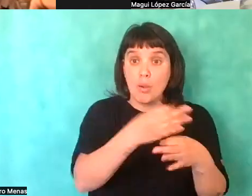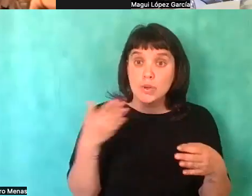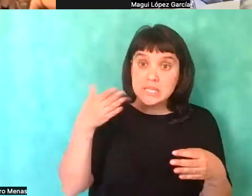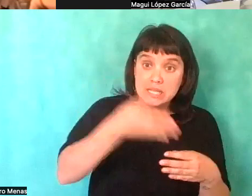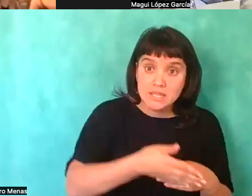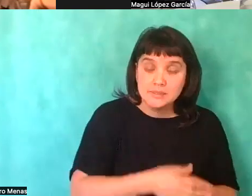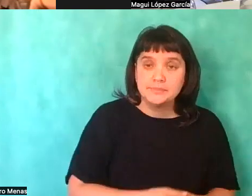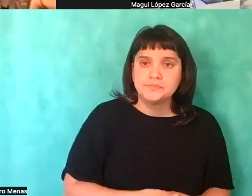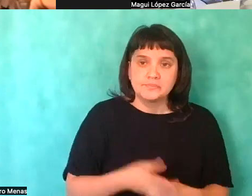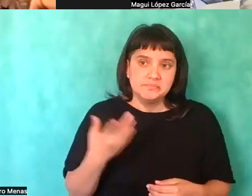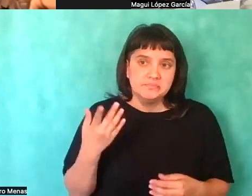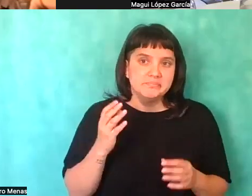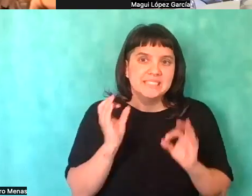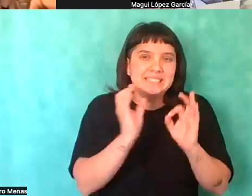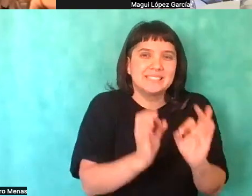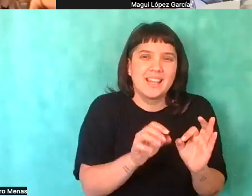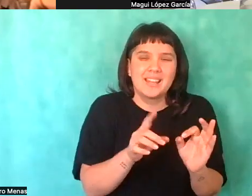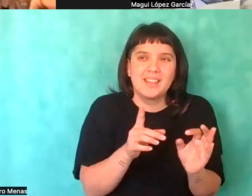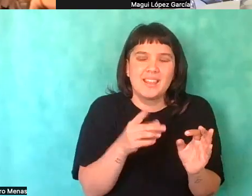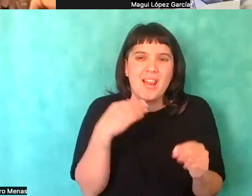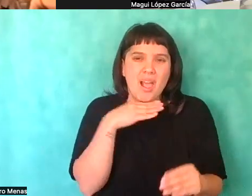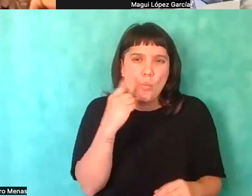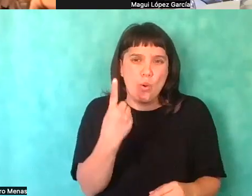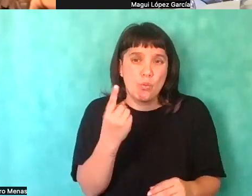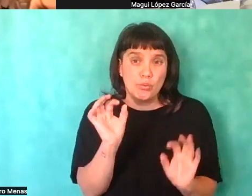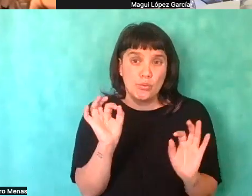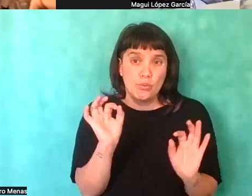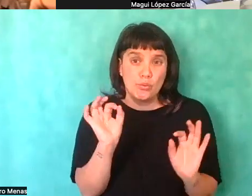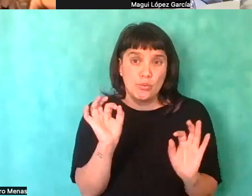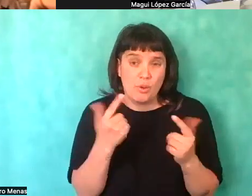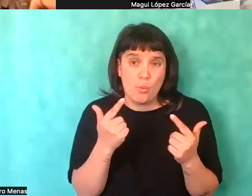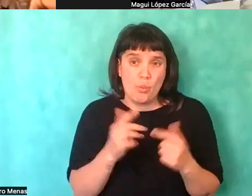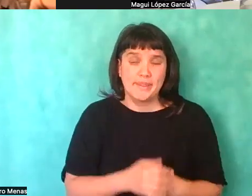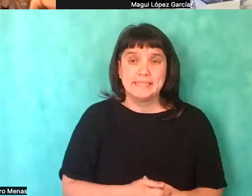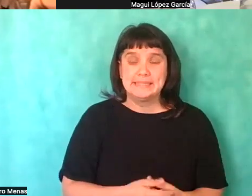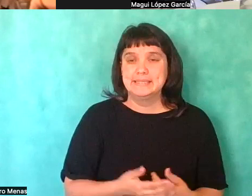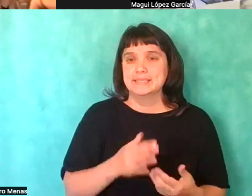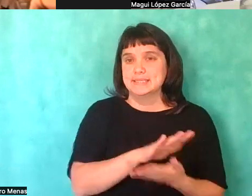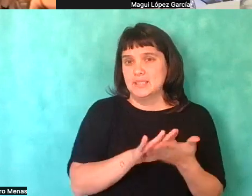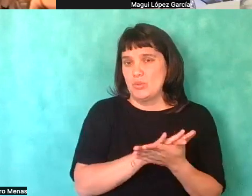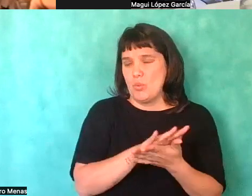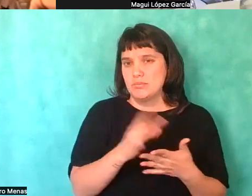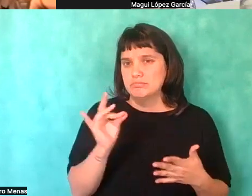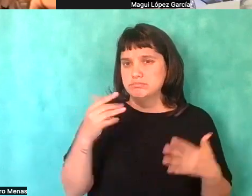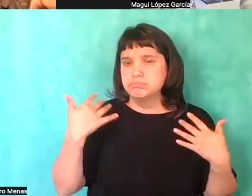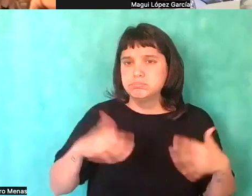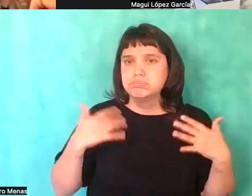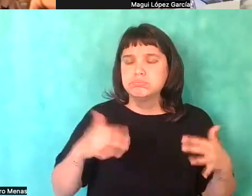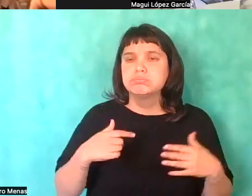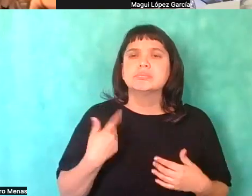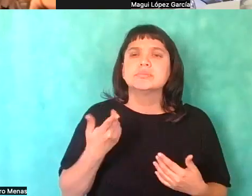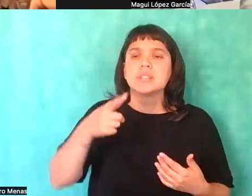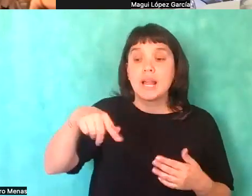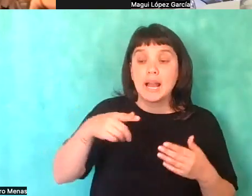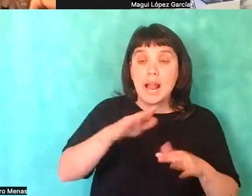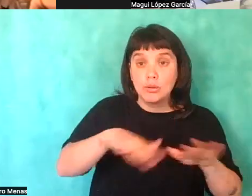sin haber adquirido una primera lengua, lo cual, bueno, es una situación muy compleja, porque además se les pide que aprendan